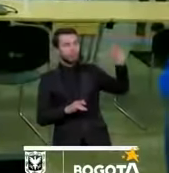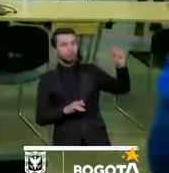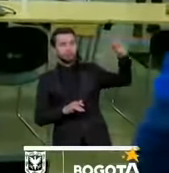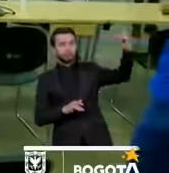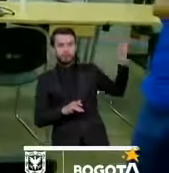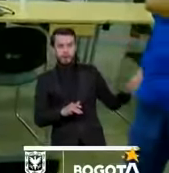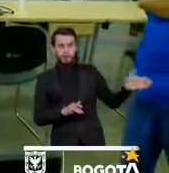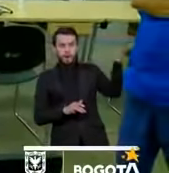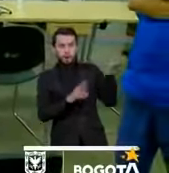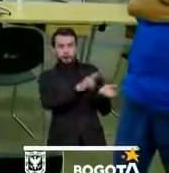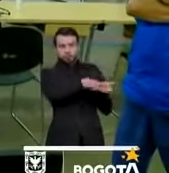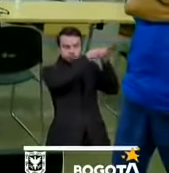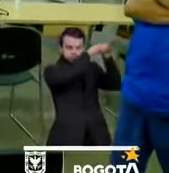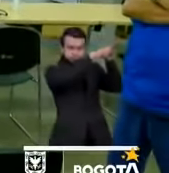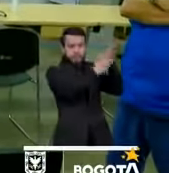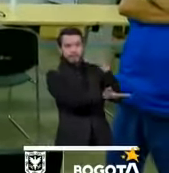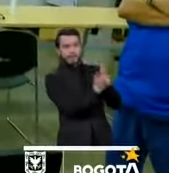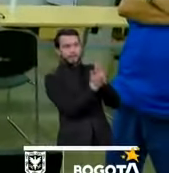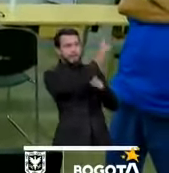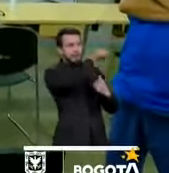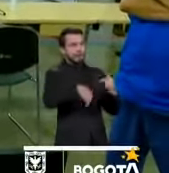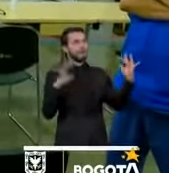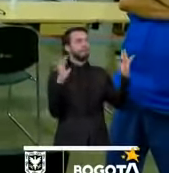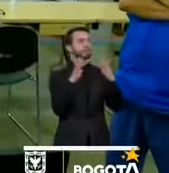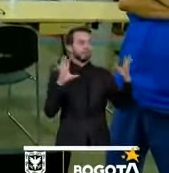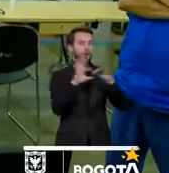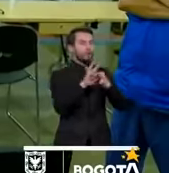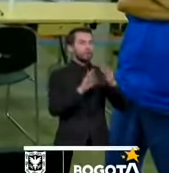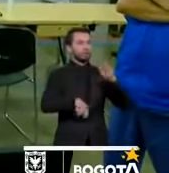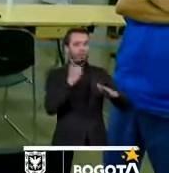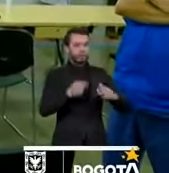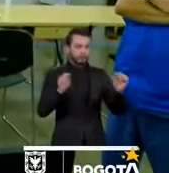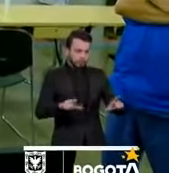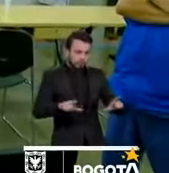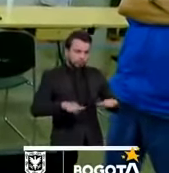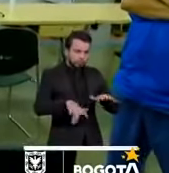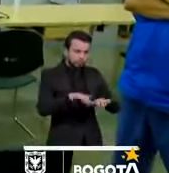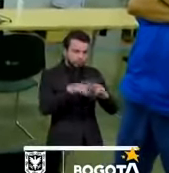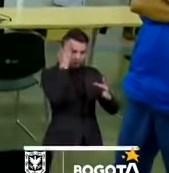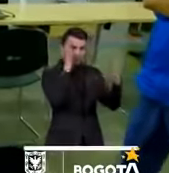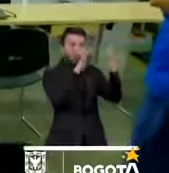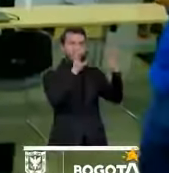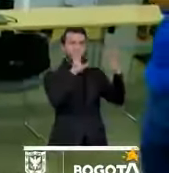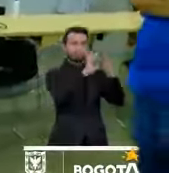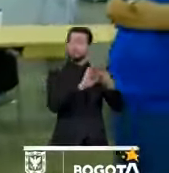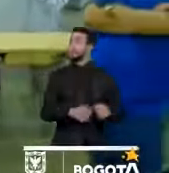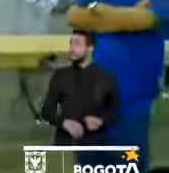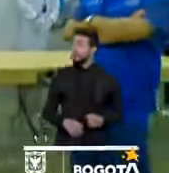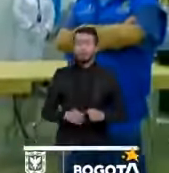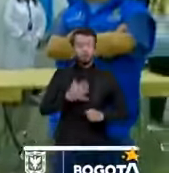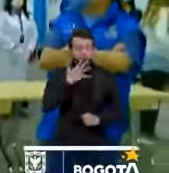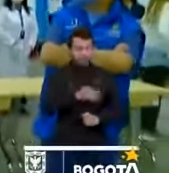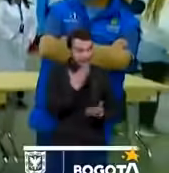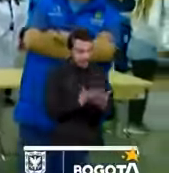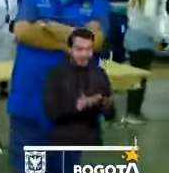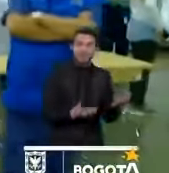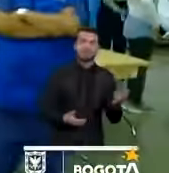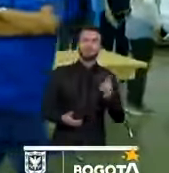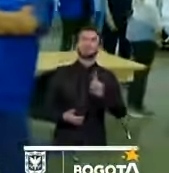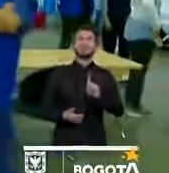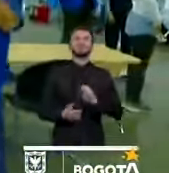puedo verificar ahora la evolución que tenga en este momento. Bueno, muy generosa, muchas gracias. ¿Alguien pensaría que